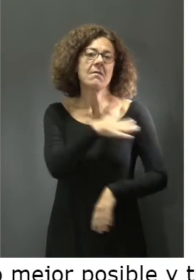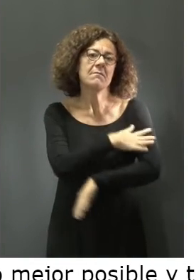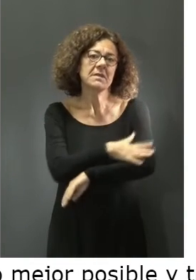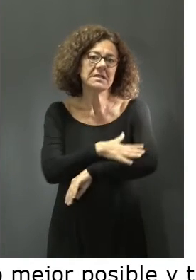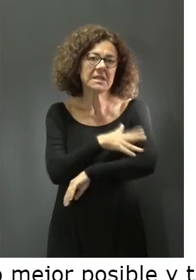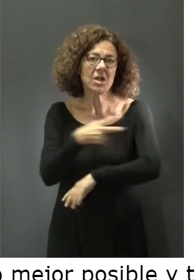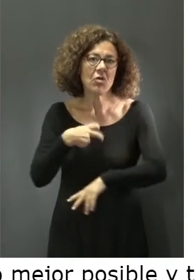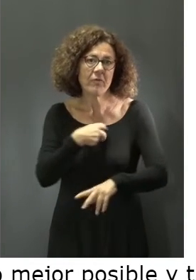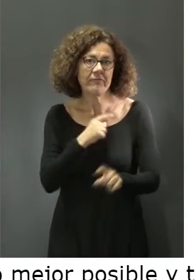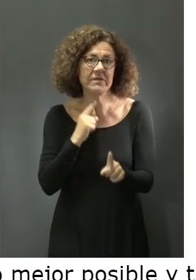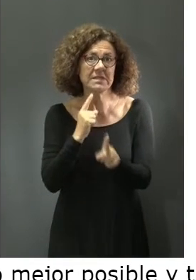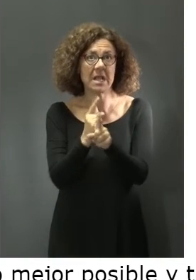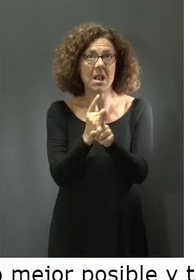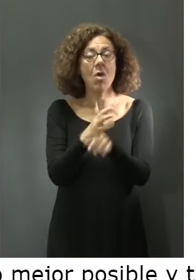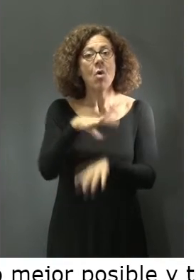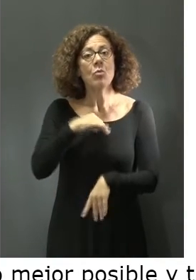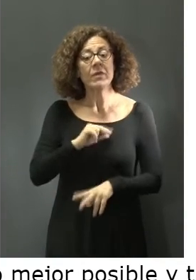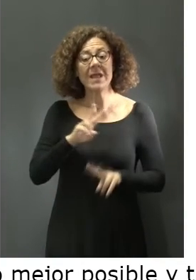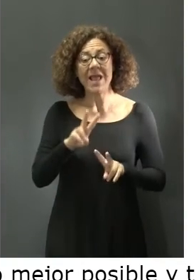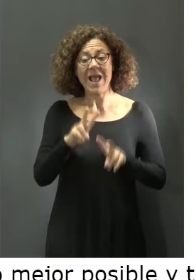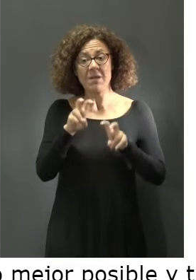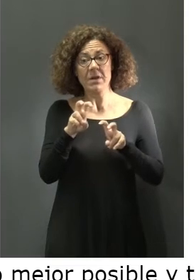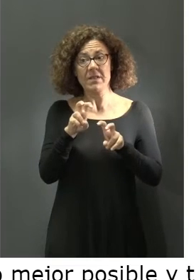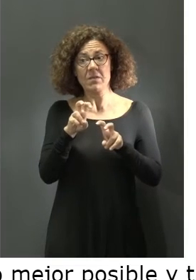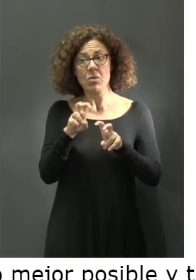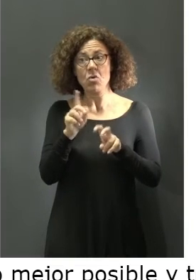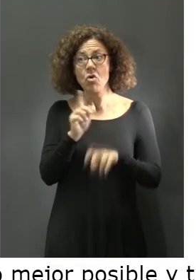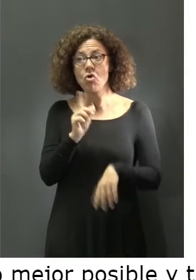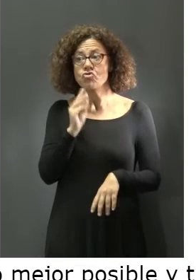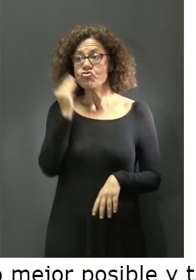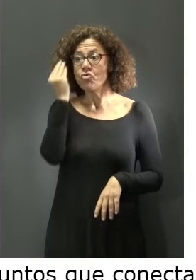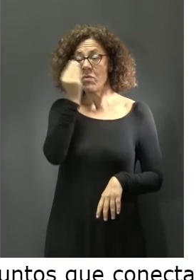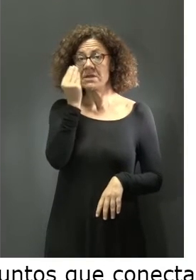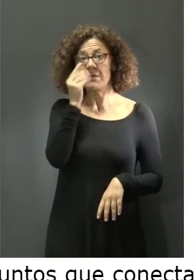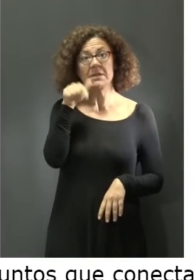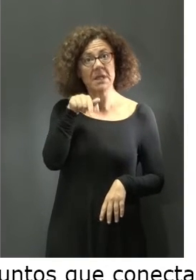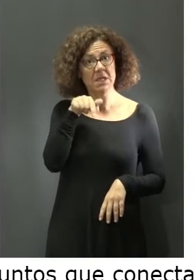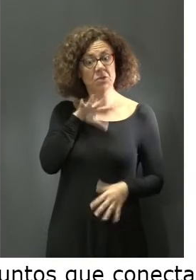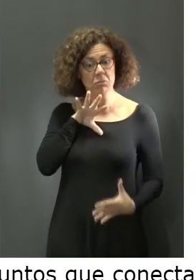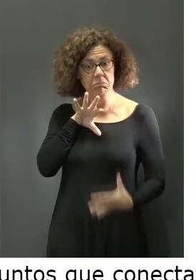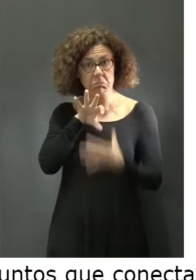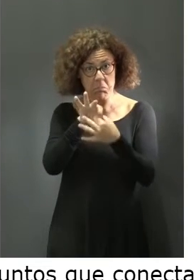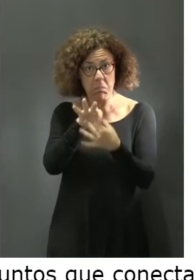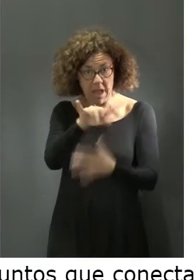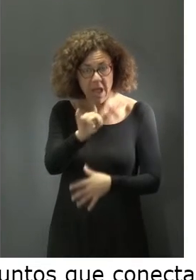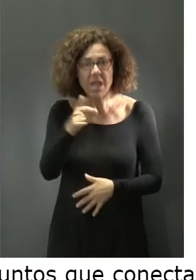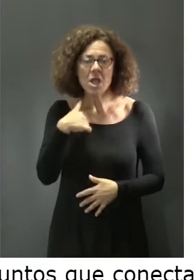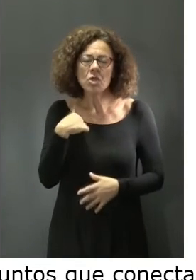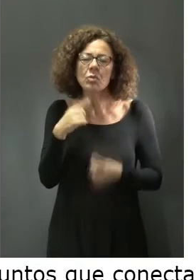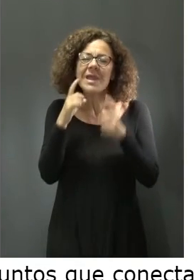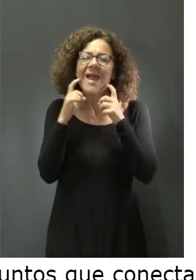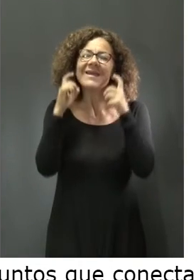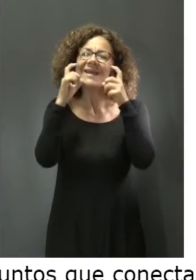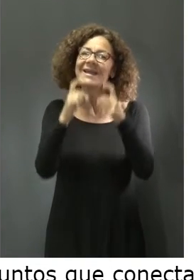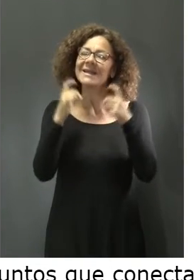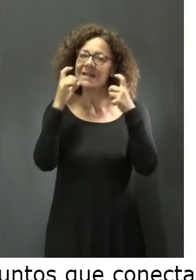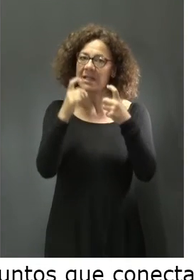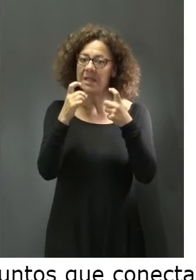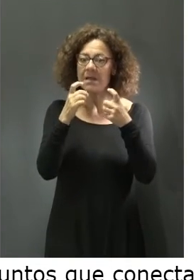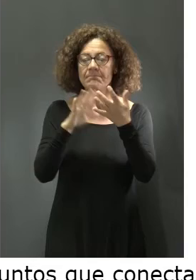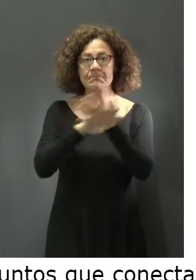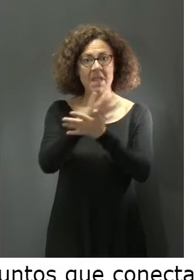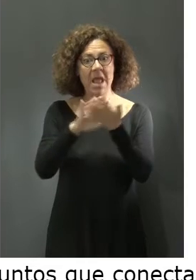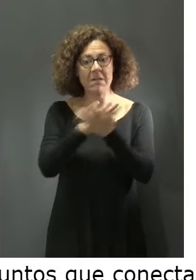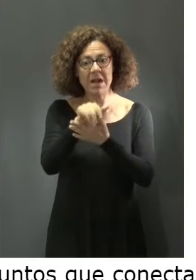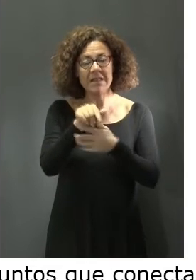mejor pues al principio de la mañana no pensabais que esto pudiera suceder y yo voy a intentar adentrarme un poquito en esta